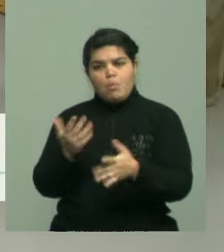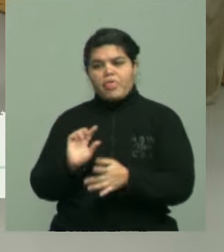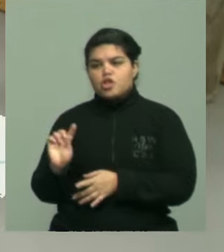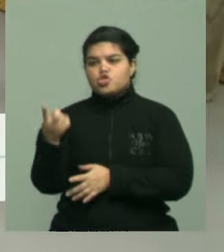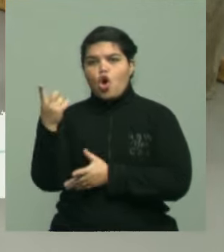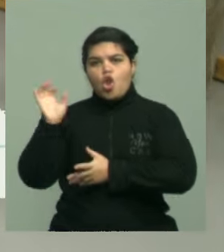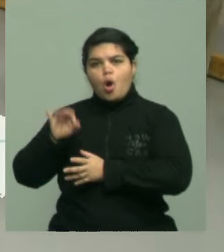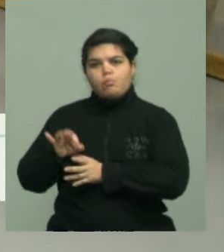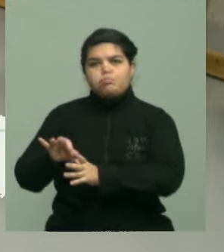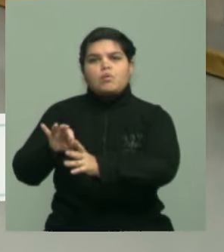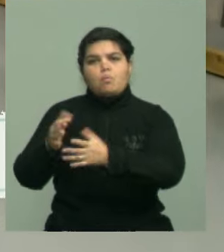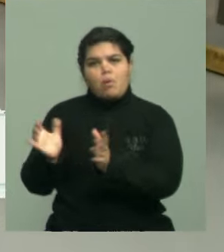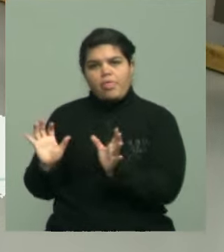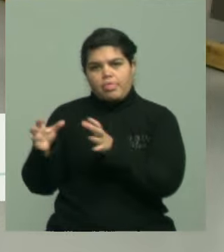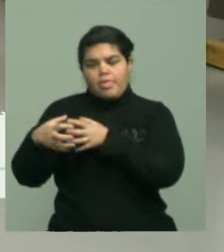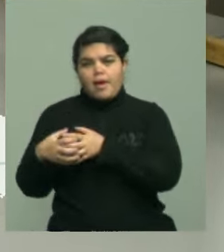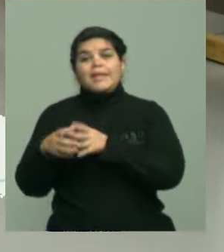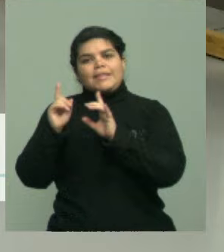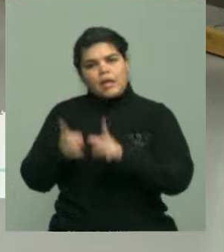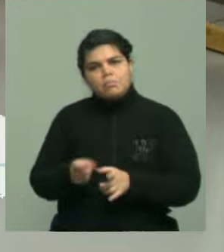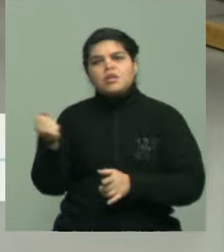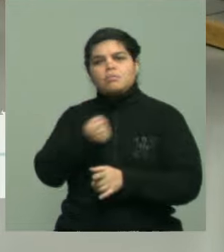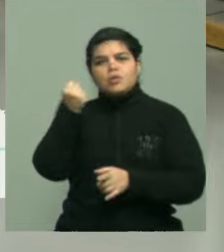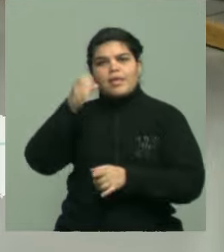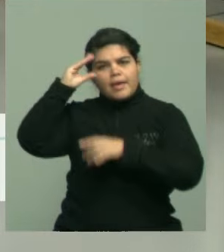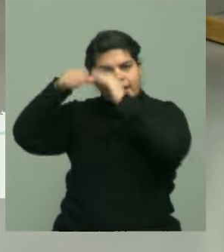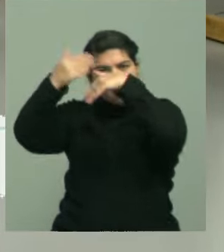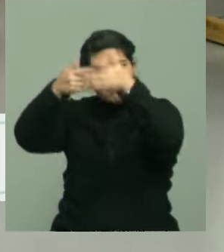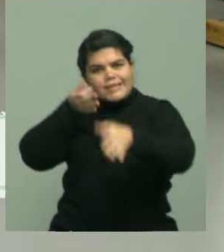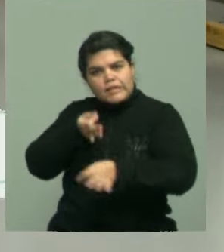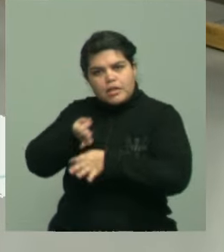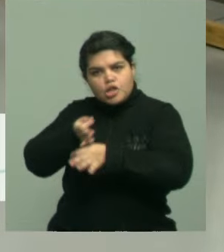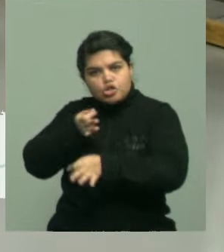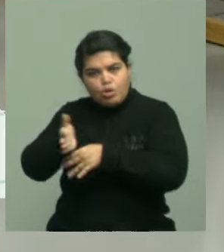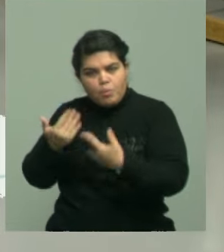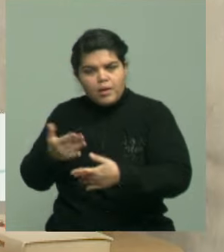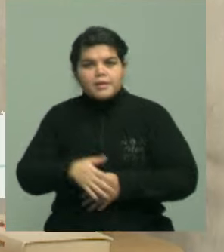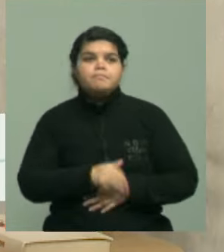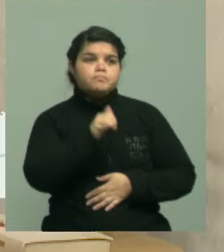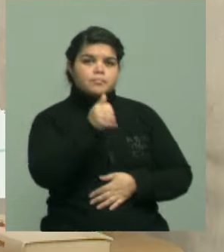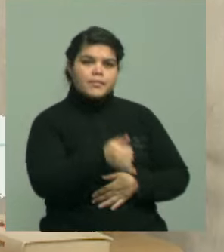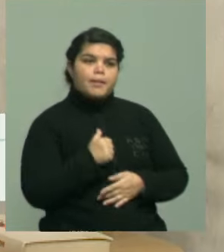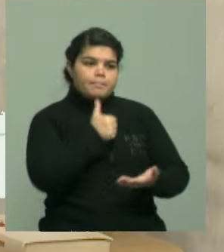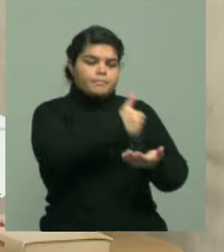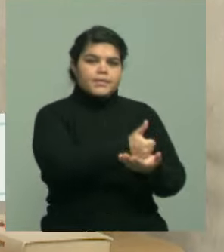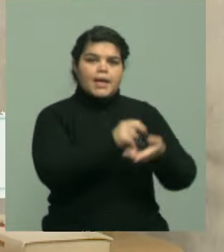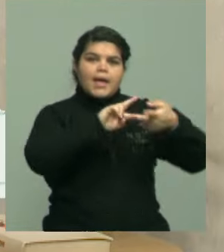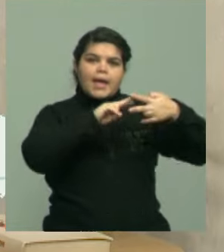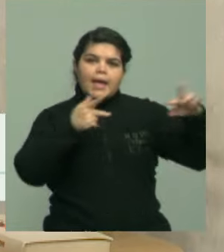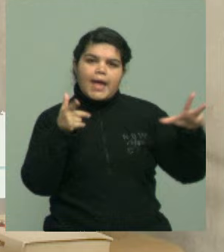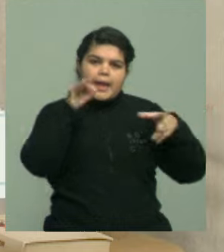cuestión medicinal, puede recibir capacitación aquí en esta... Claro, van a haber charlas de genetistas, uh-huh. ingenieros